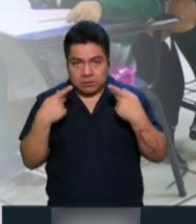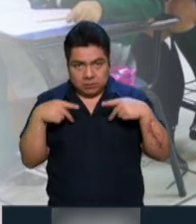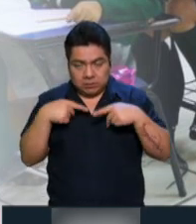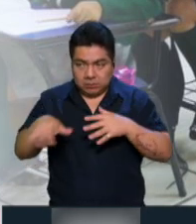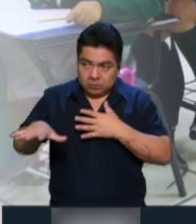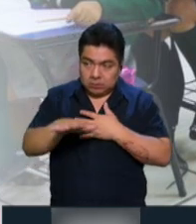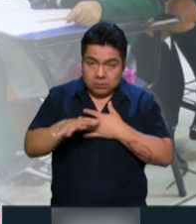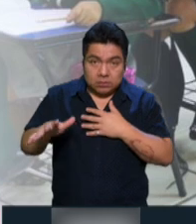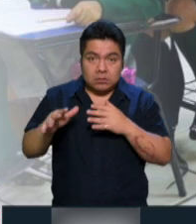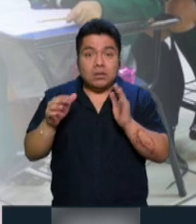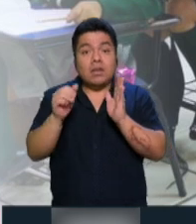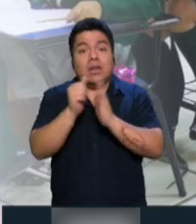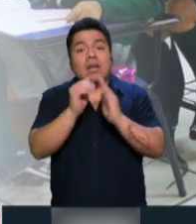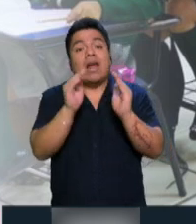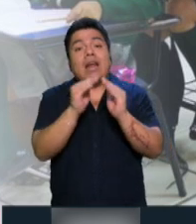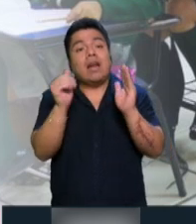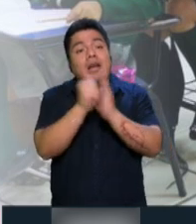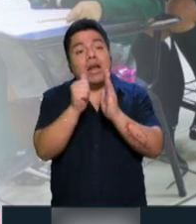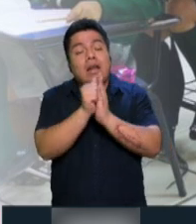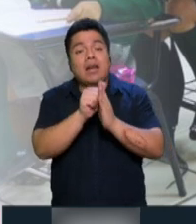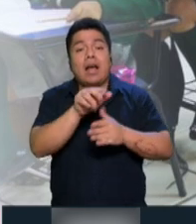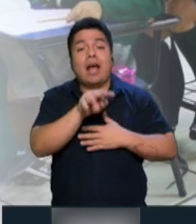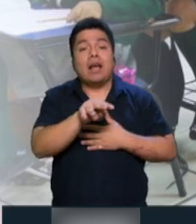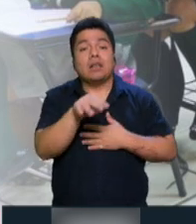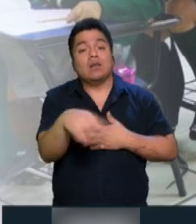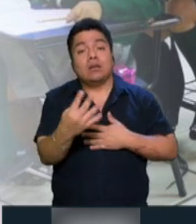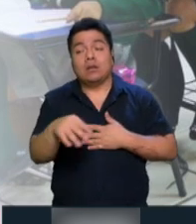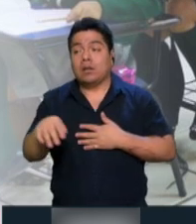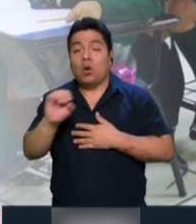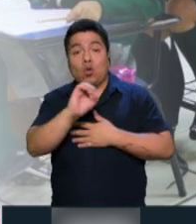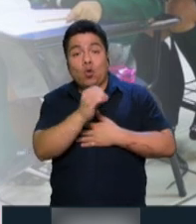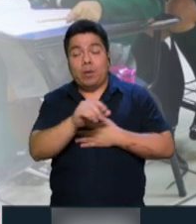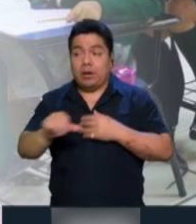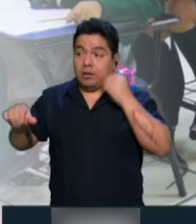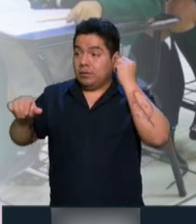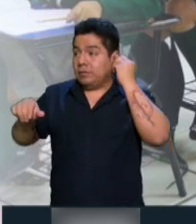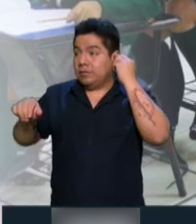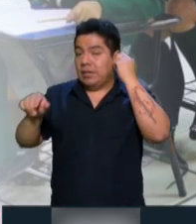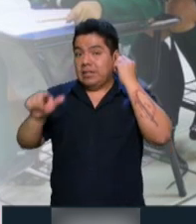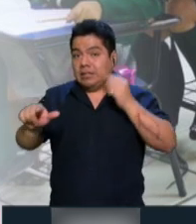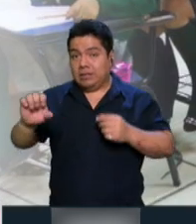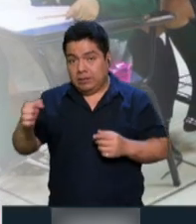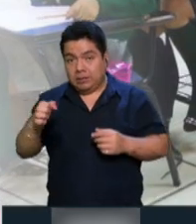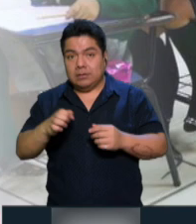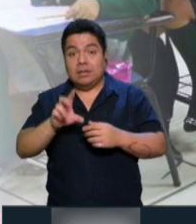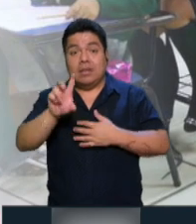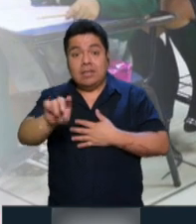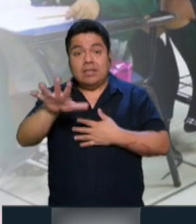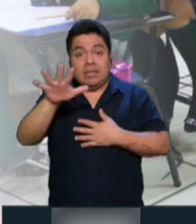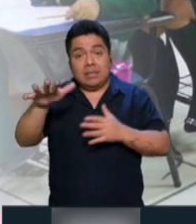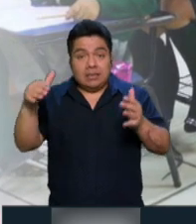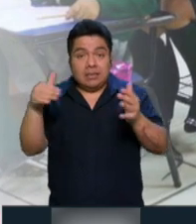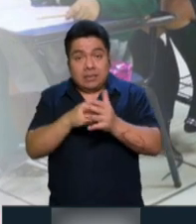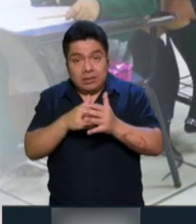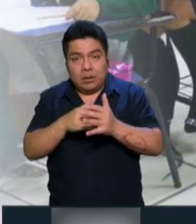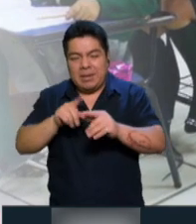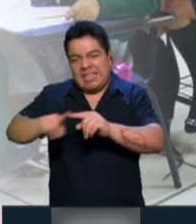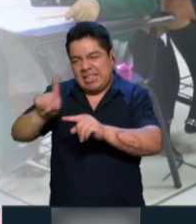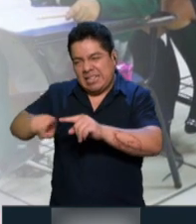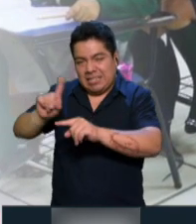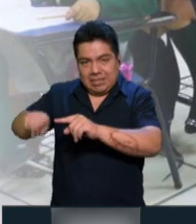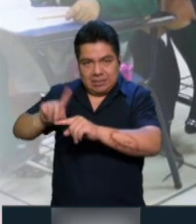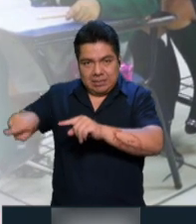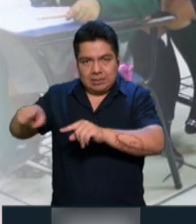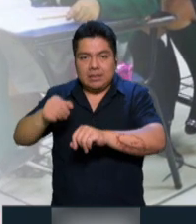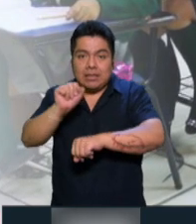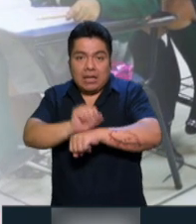de la Nación visitarán del 14 de octubre al 17 de enero del año entrante, 2025, las 35,000 secundarias públicas del país para